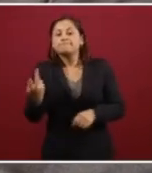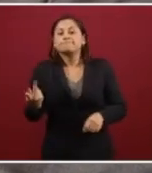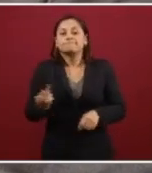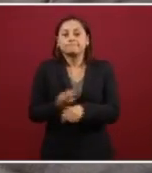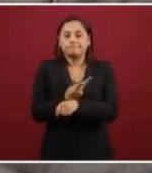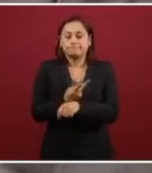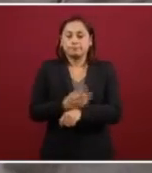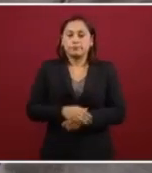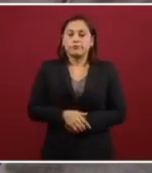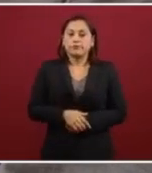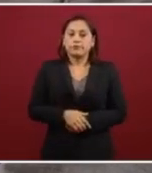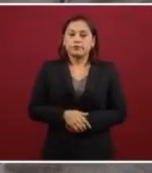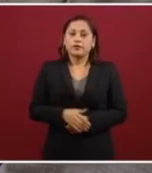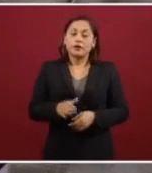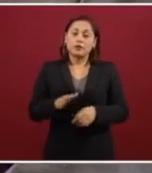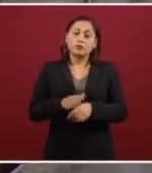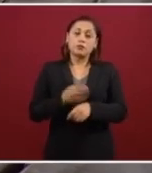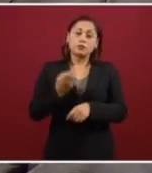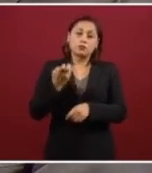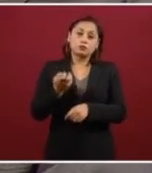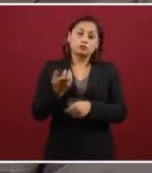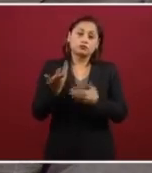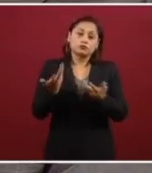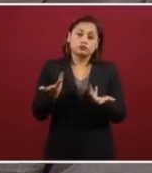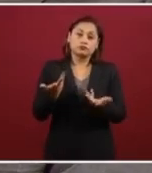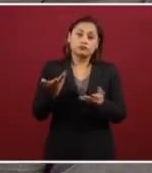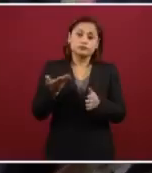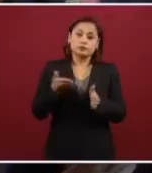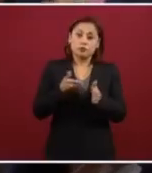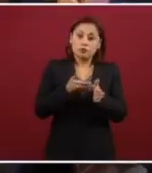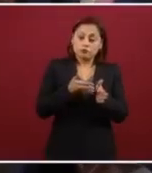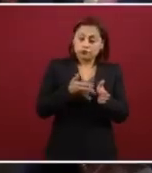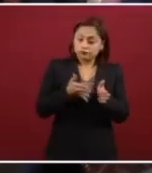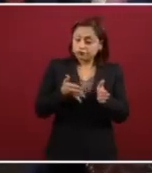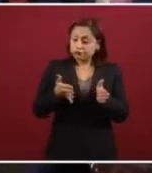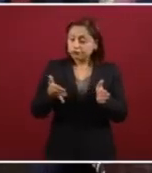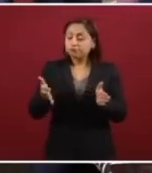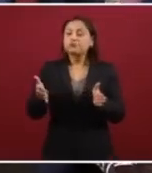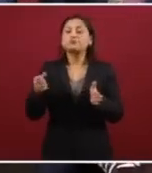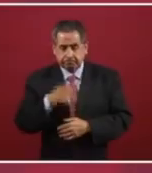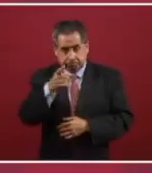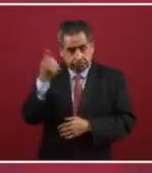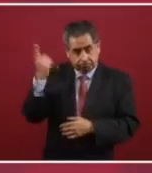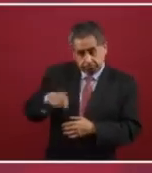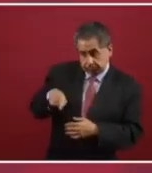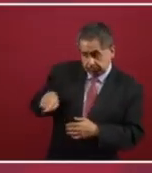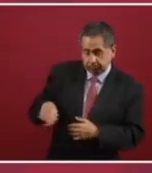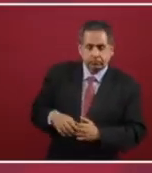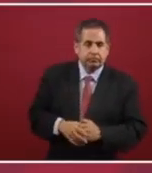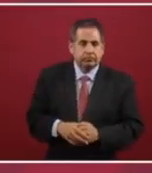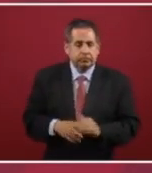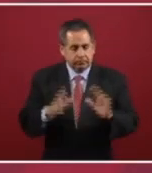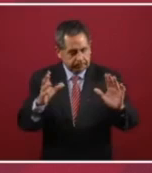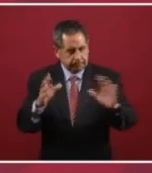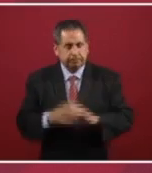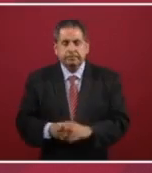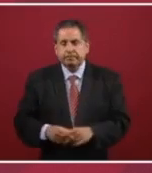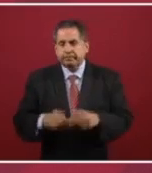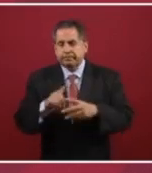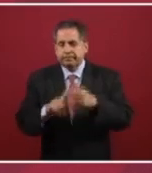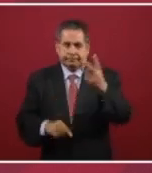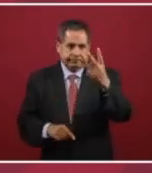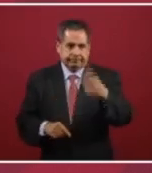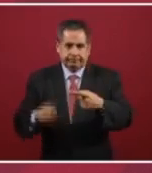que no habrá impunidad y que solo hay que esperar a que concluyan las investigaciones. 3 cosas.